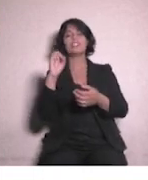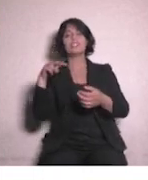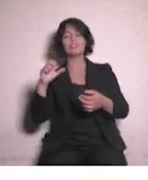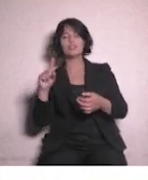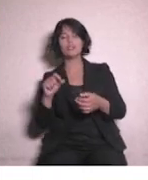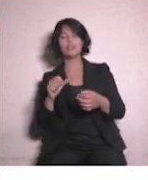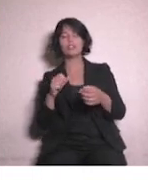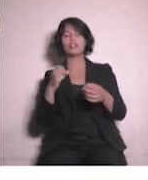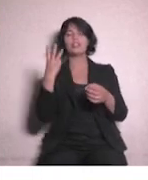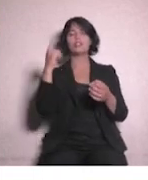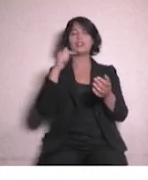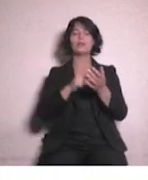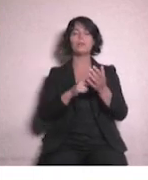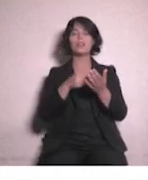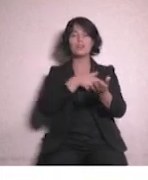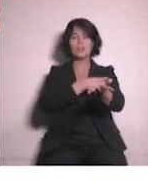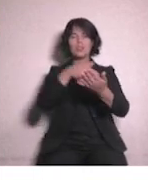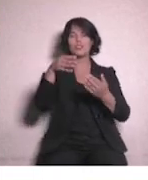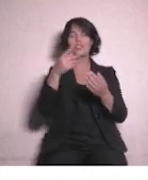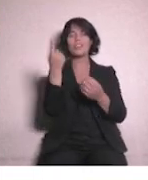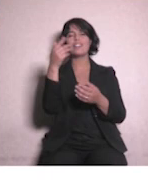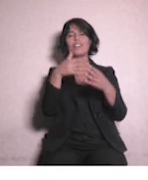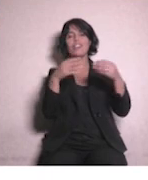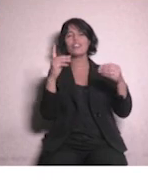casi 3.000 millones de dólares